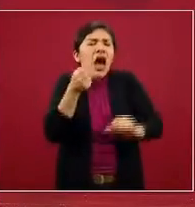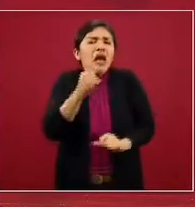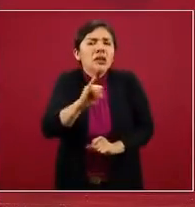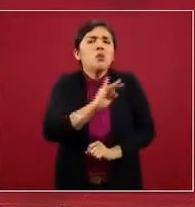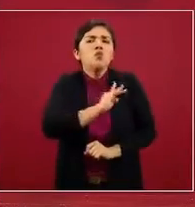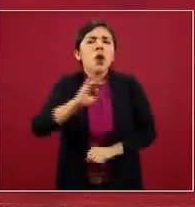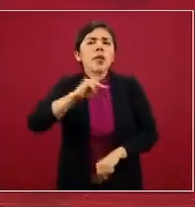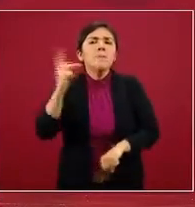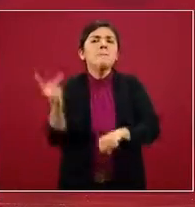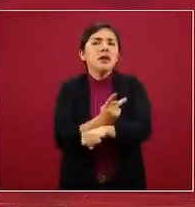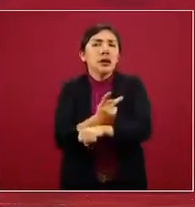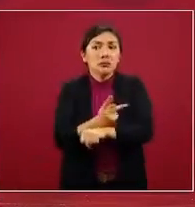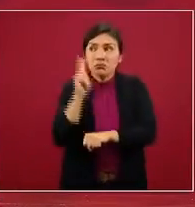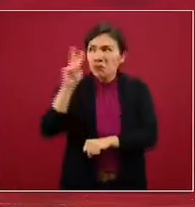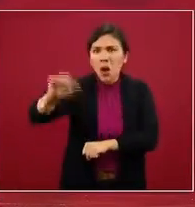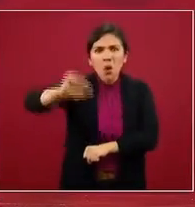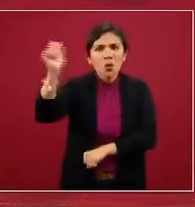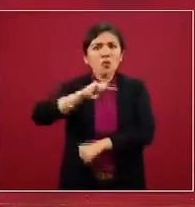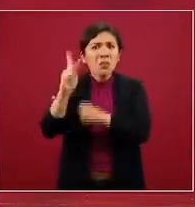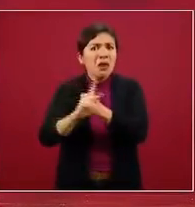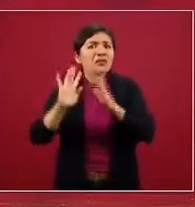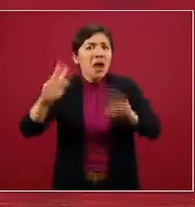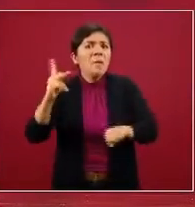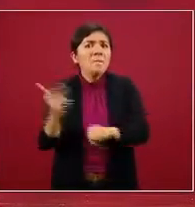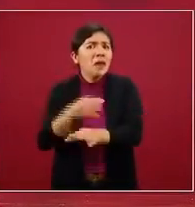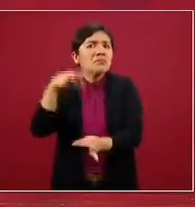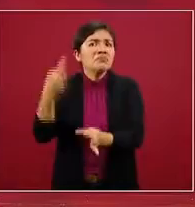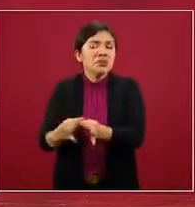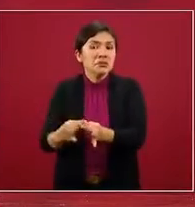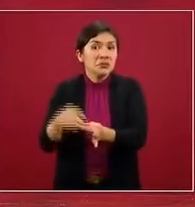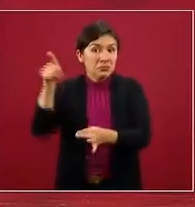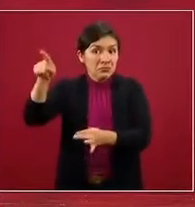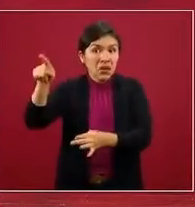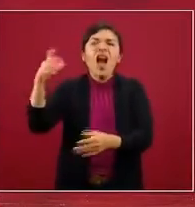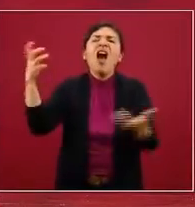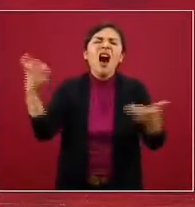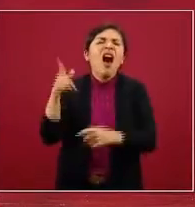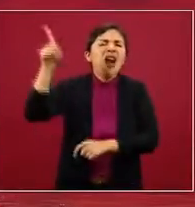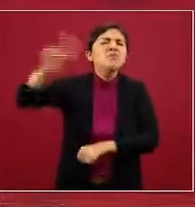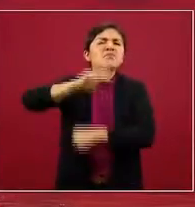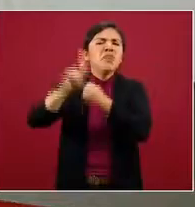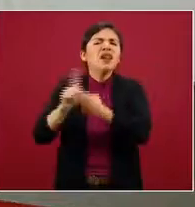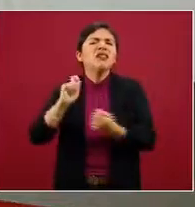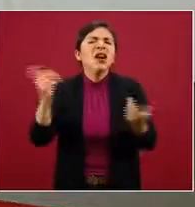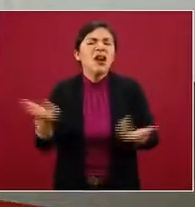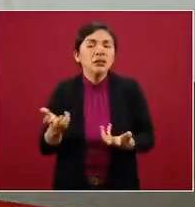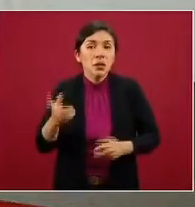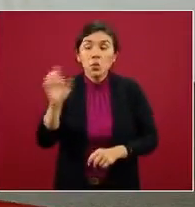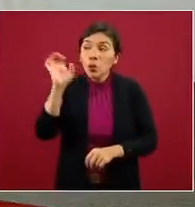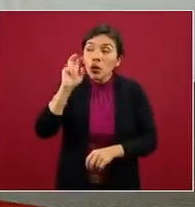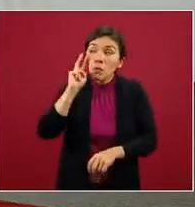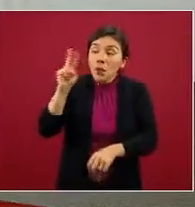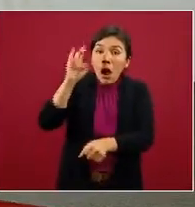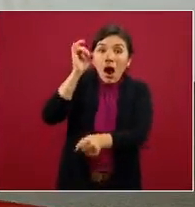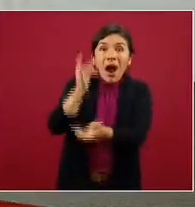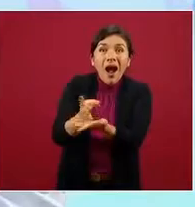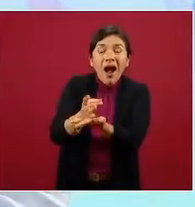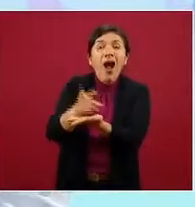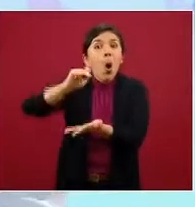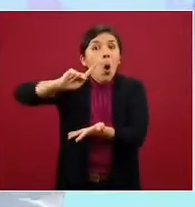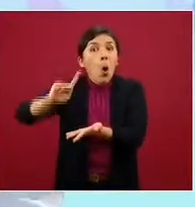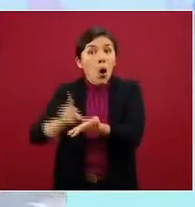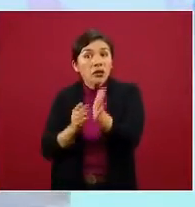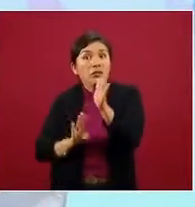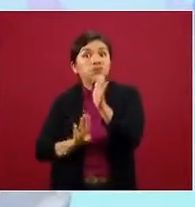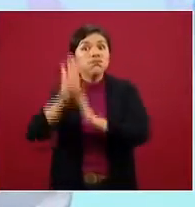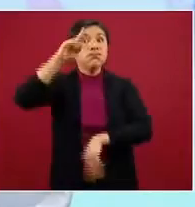puede ocurrir. Ha ocurrido en otros países. En otros países lo que han hecho es, en el momento en que detectan que empieza a